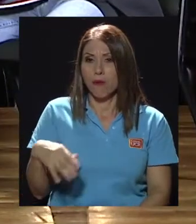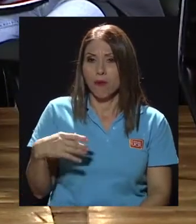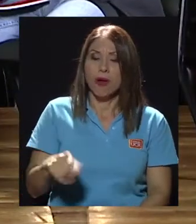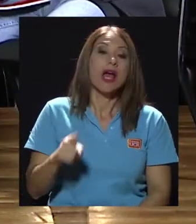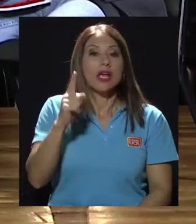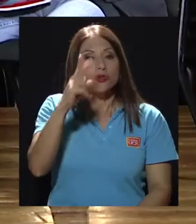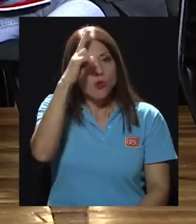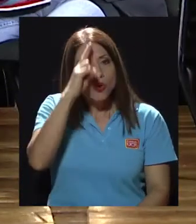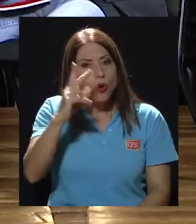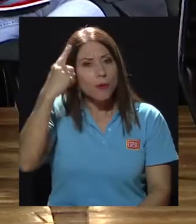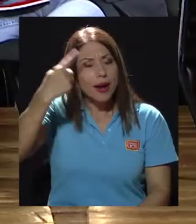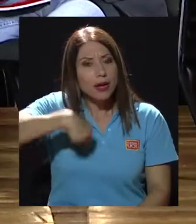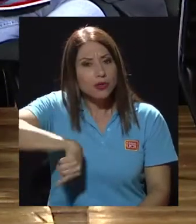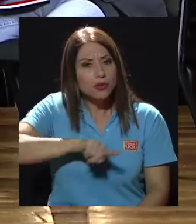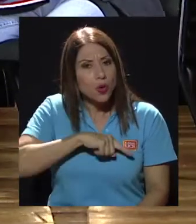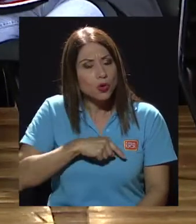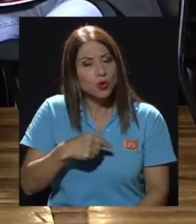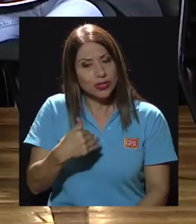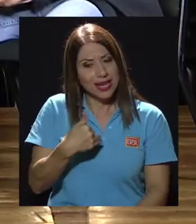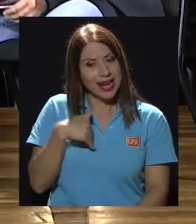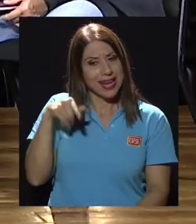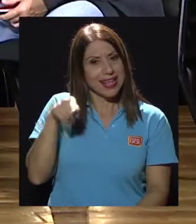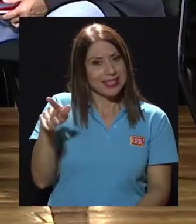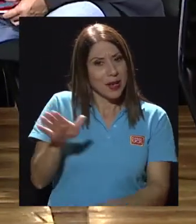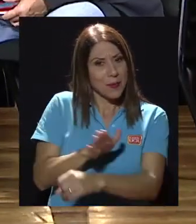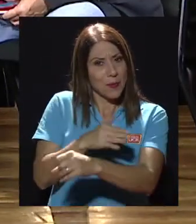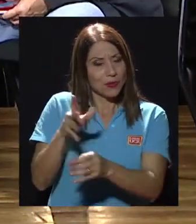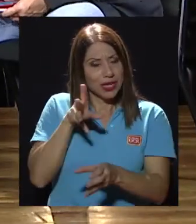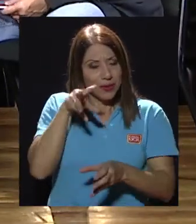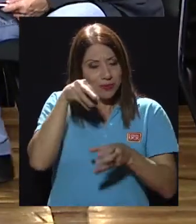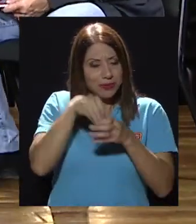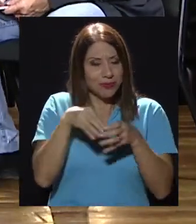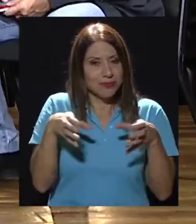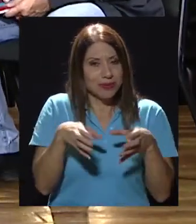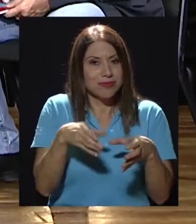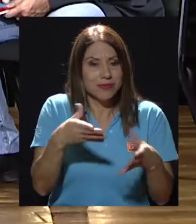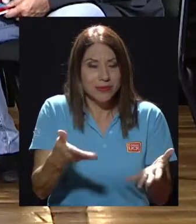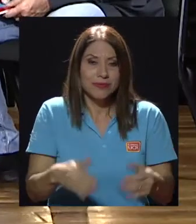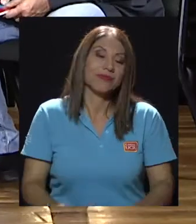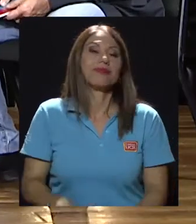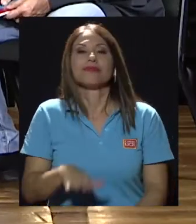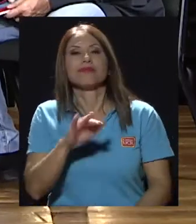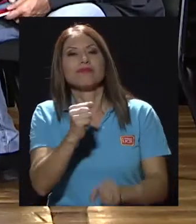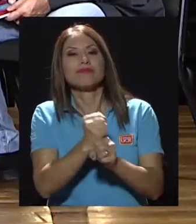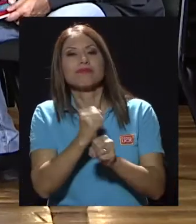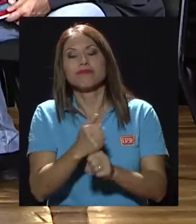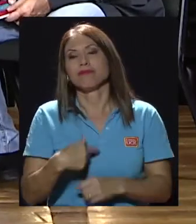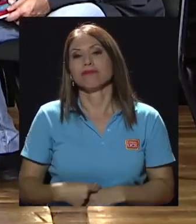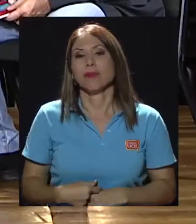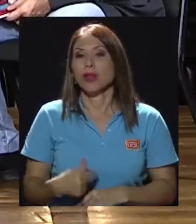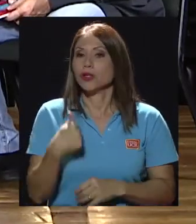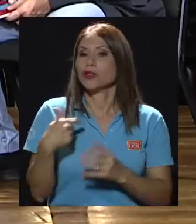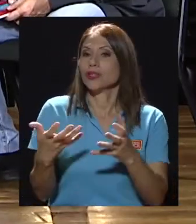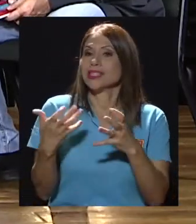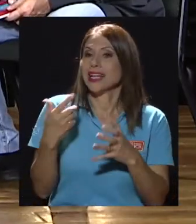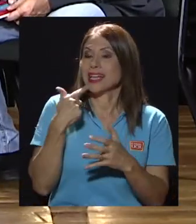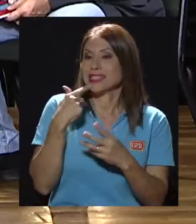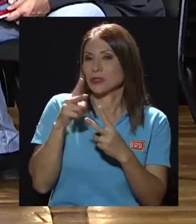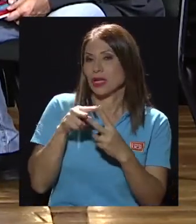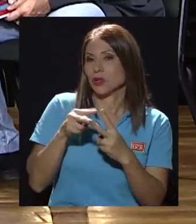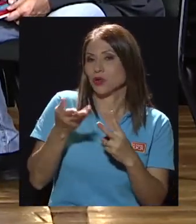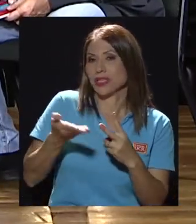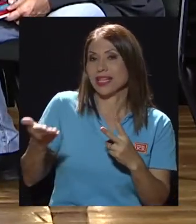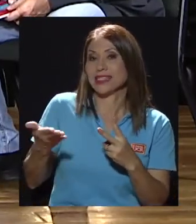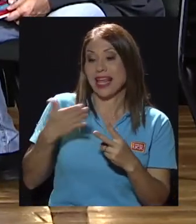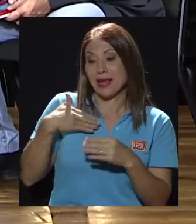honor para nosotros poder contar con esa obra en esta grabación y que haya sido premiada. Su trabajo, Carlos. Yo quisiera decir un par de cositas porque además en mi